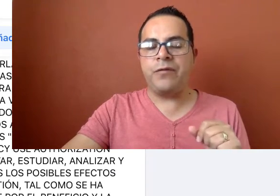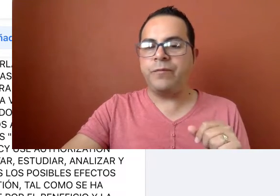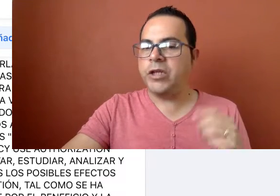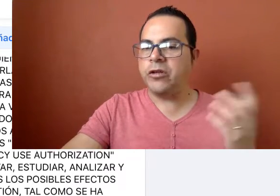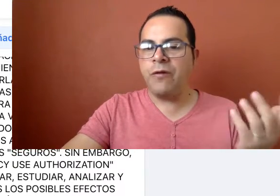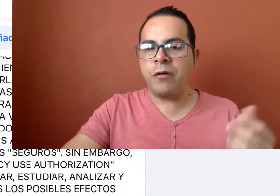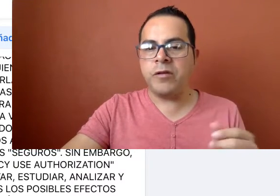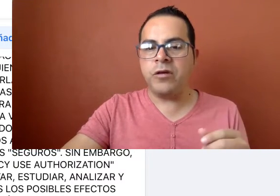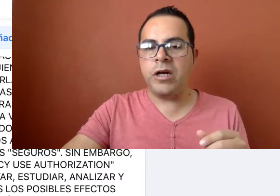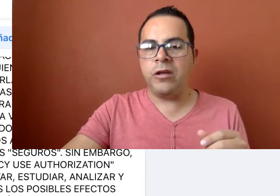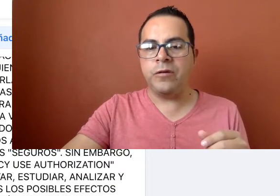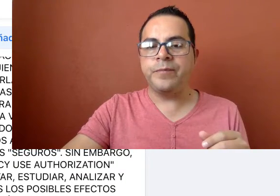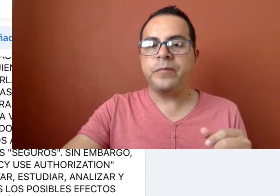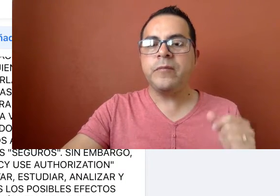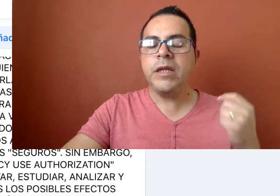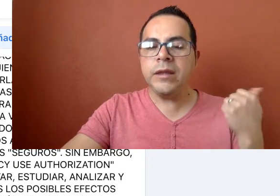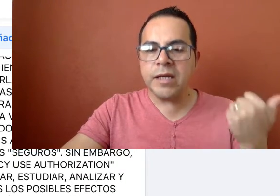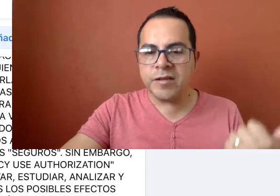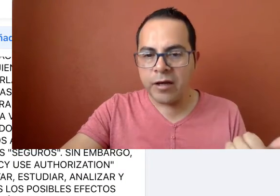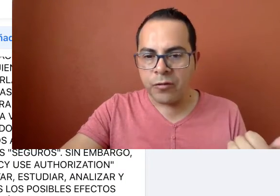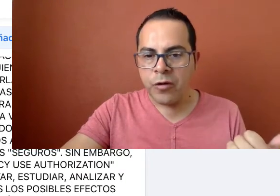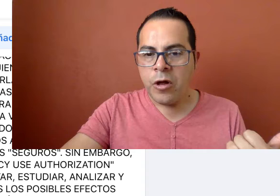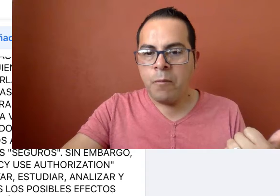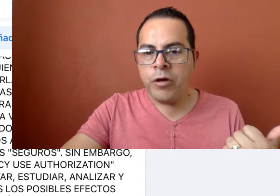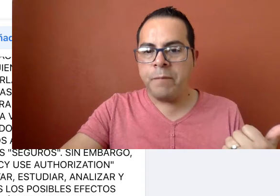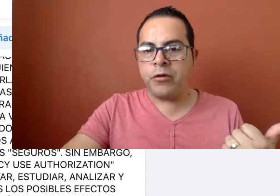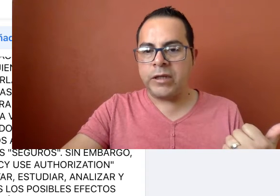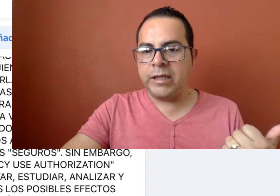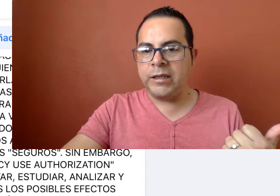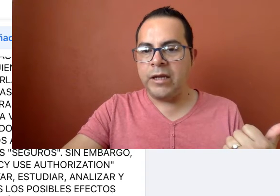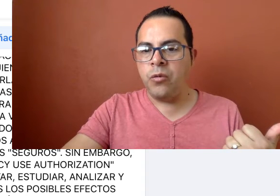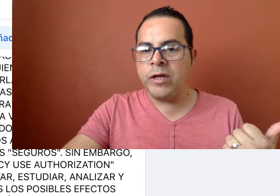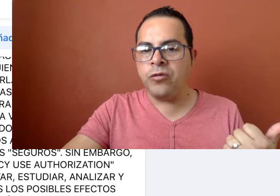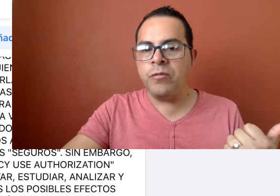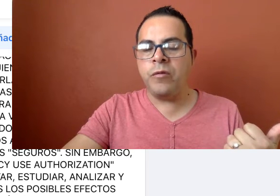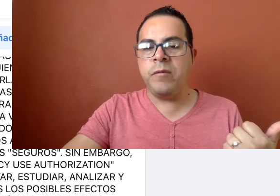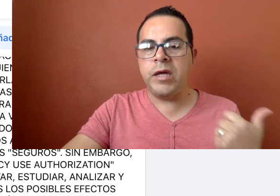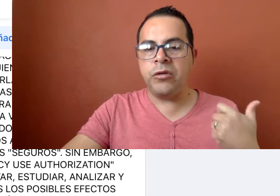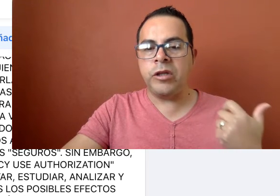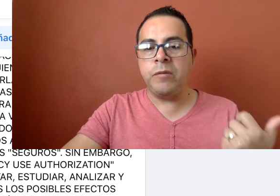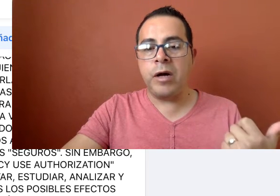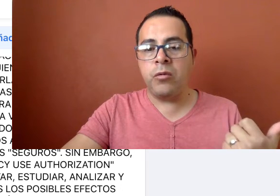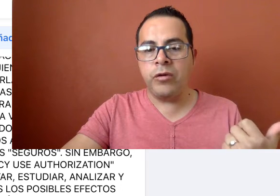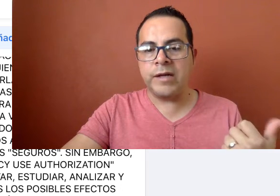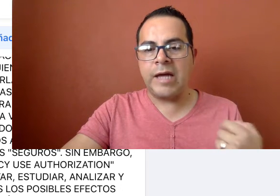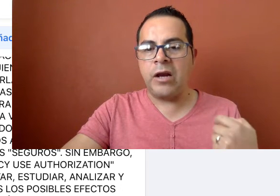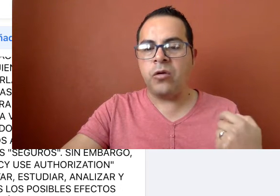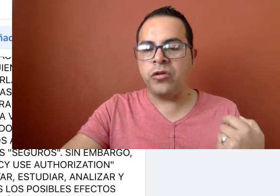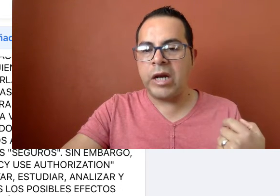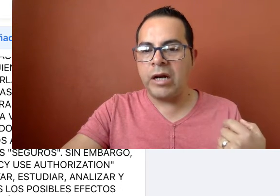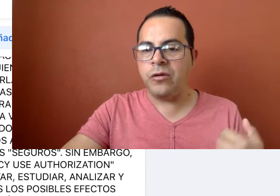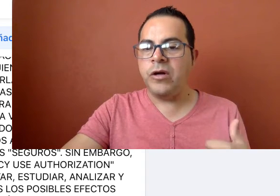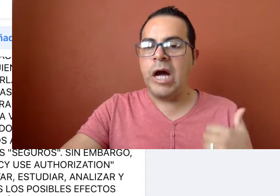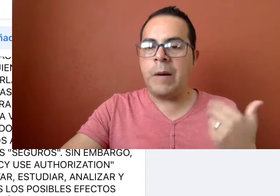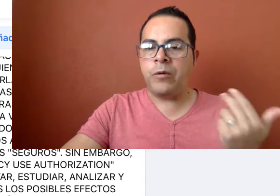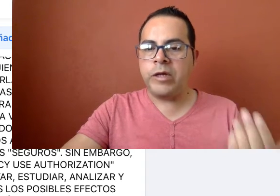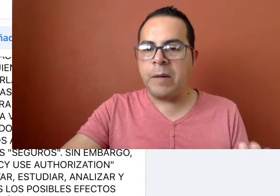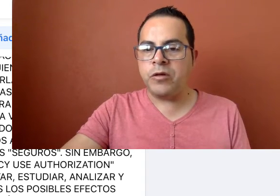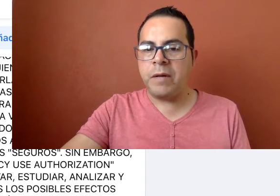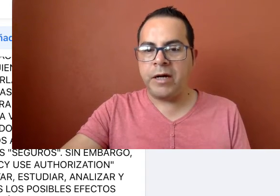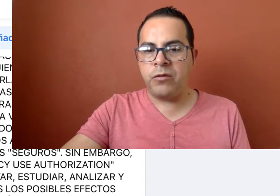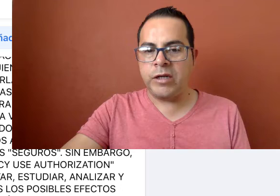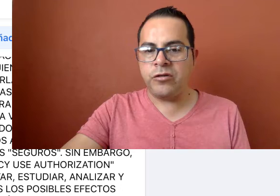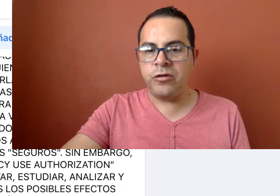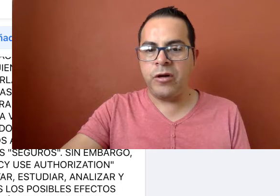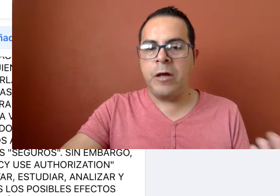tercer párrafo de toda la información que dio. Tercero, muy importante, no es un movimiento antivacunas, al contrario,